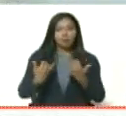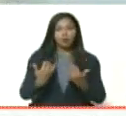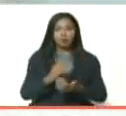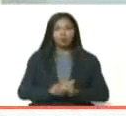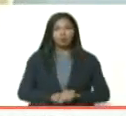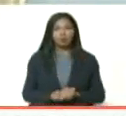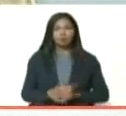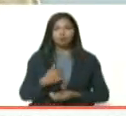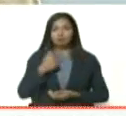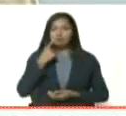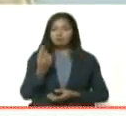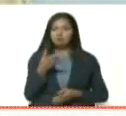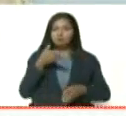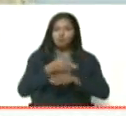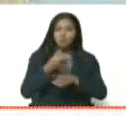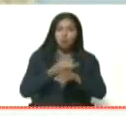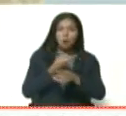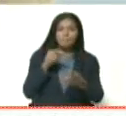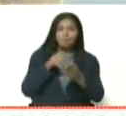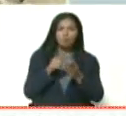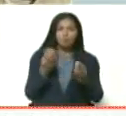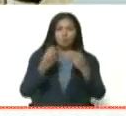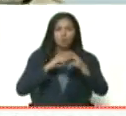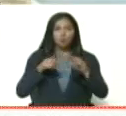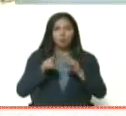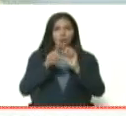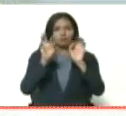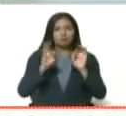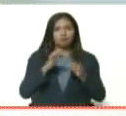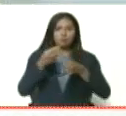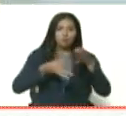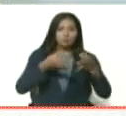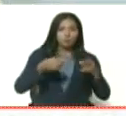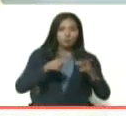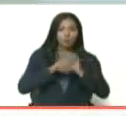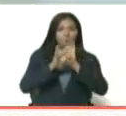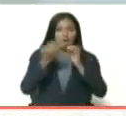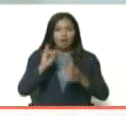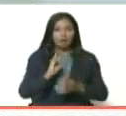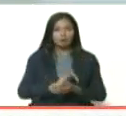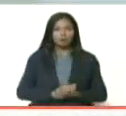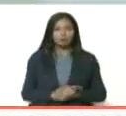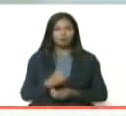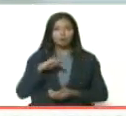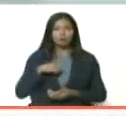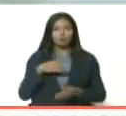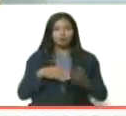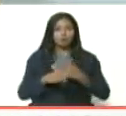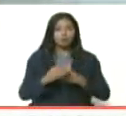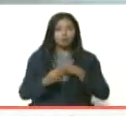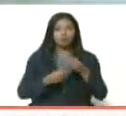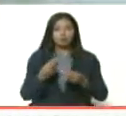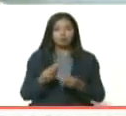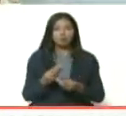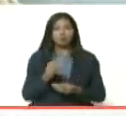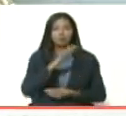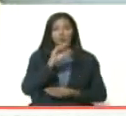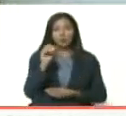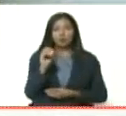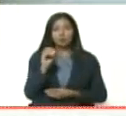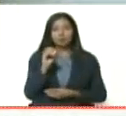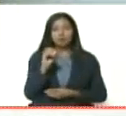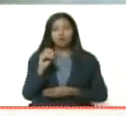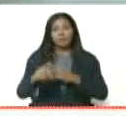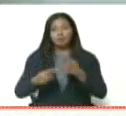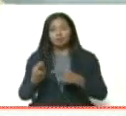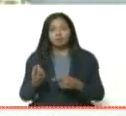Te voy a decir, vamos a buscar este punto acordado, este punto justo. Y entonces yo voy viendo los 50 productos fundamentales de